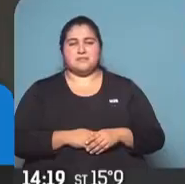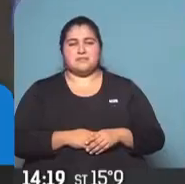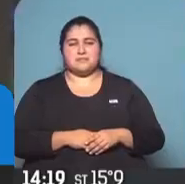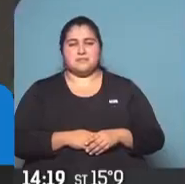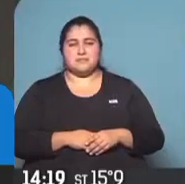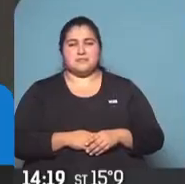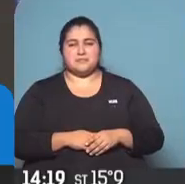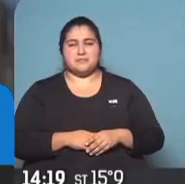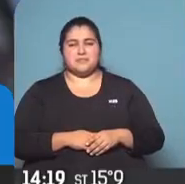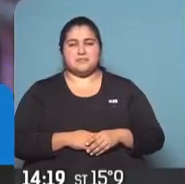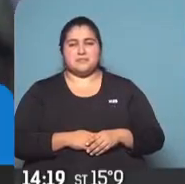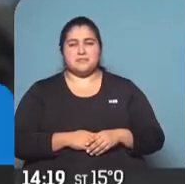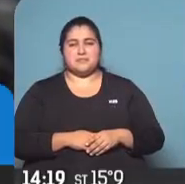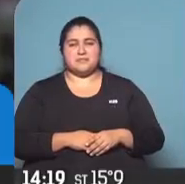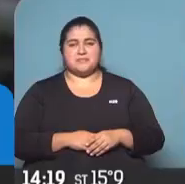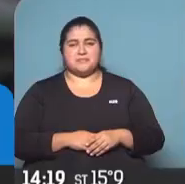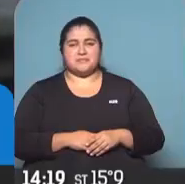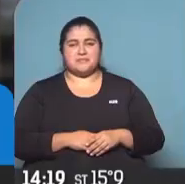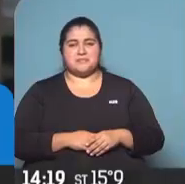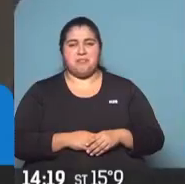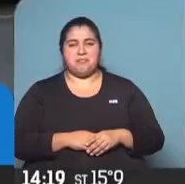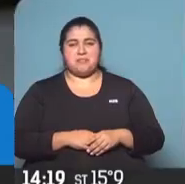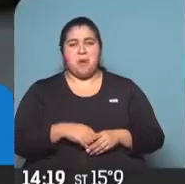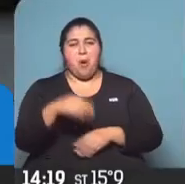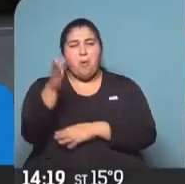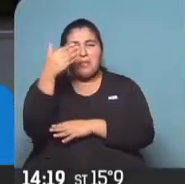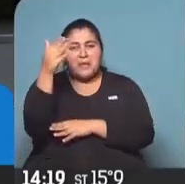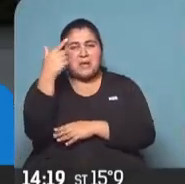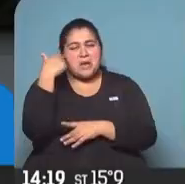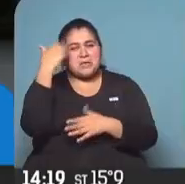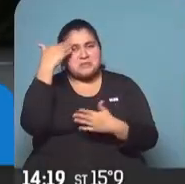y nuevamente con las más vidas